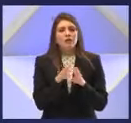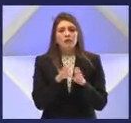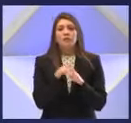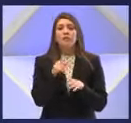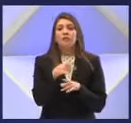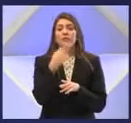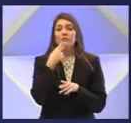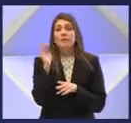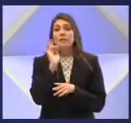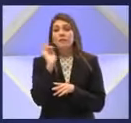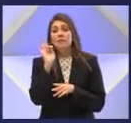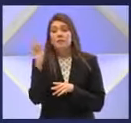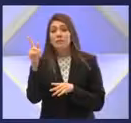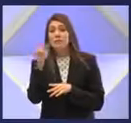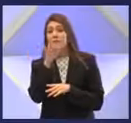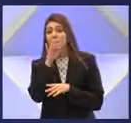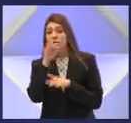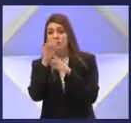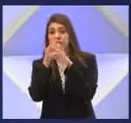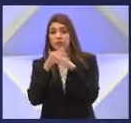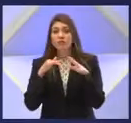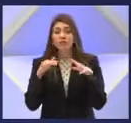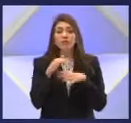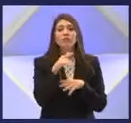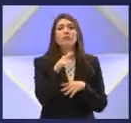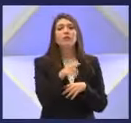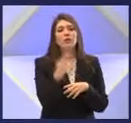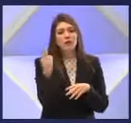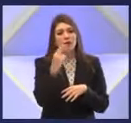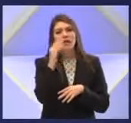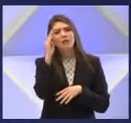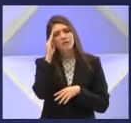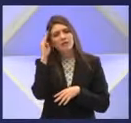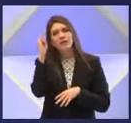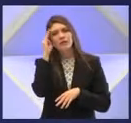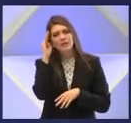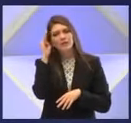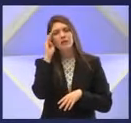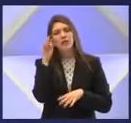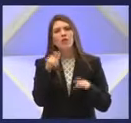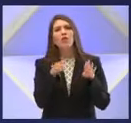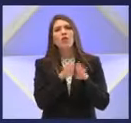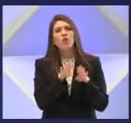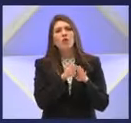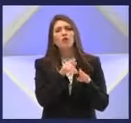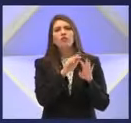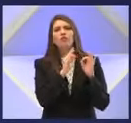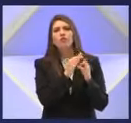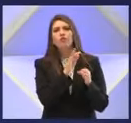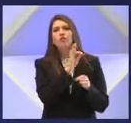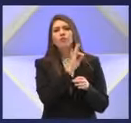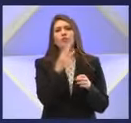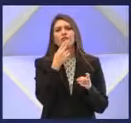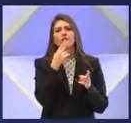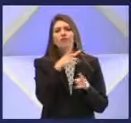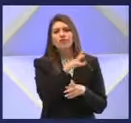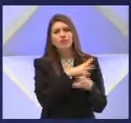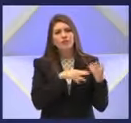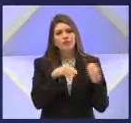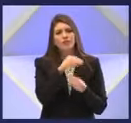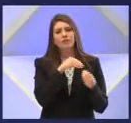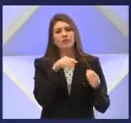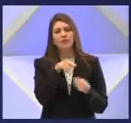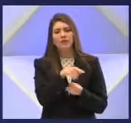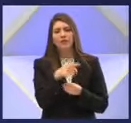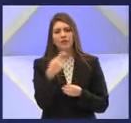de tener basura especial creo que es muy oportuno ir pensando y reflexionando de qué se puede hacer respecto a